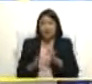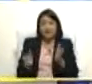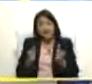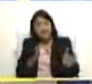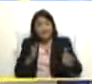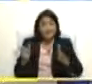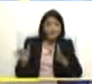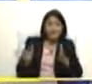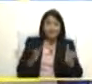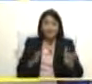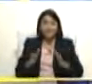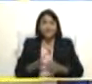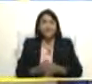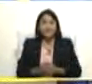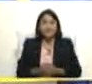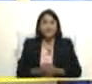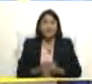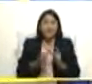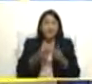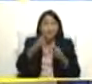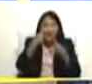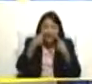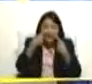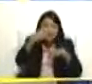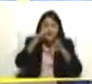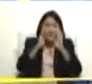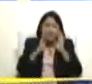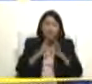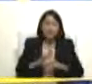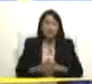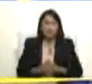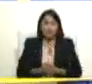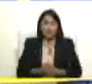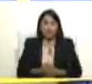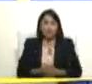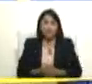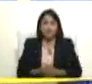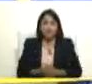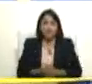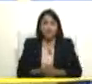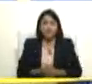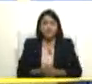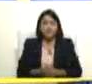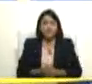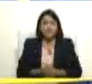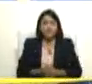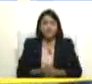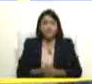que, bueno, necesitan ser tomados en cuenta. Han cambiado los tiempos, hay una nueva época.